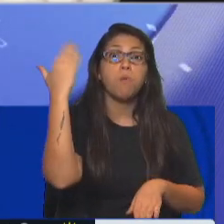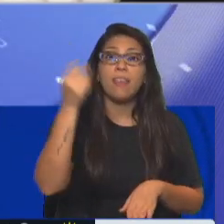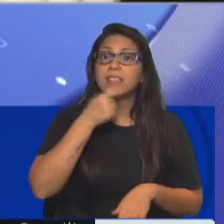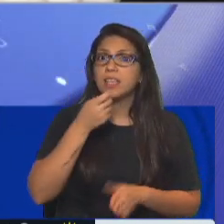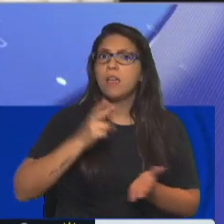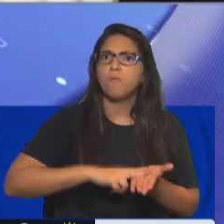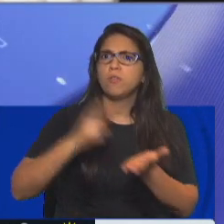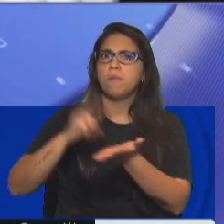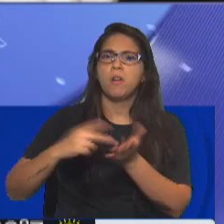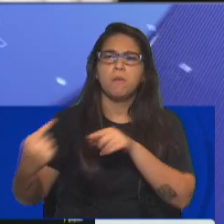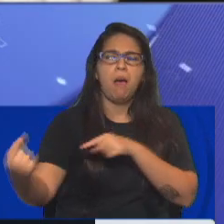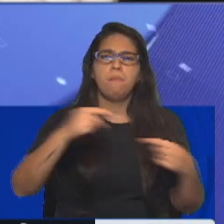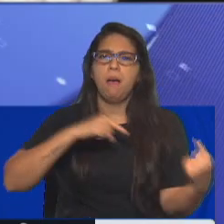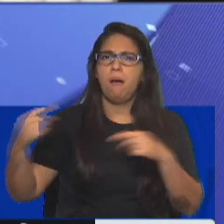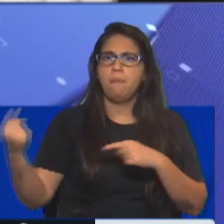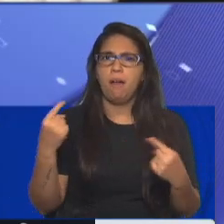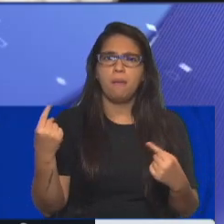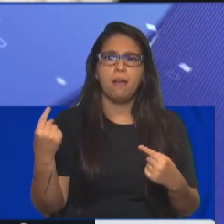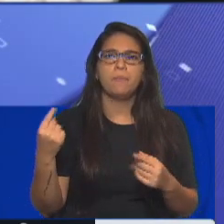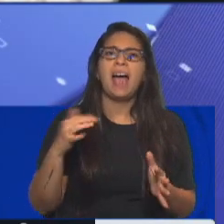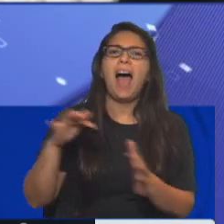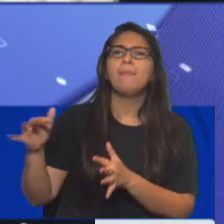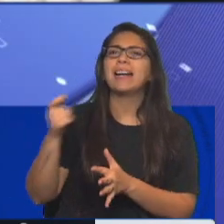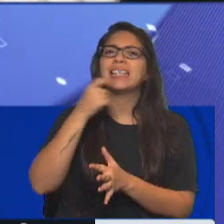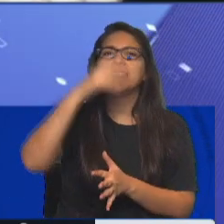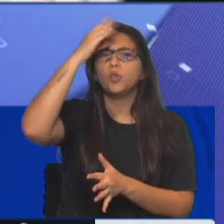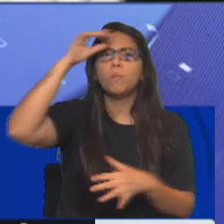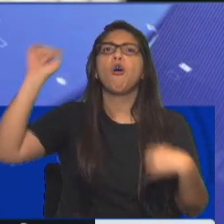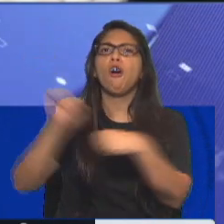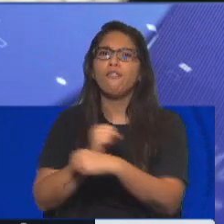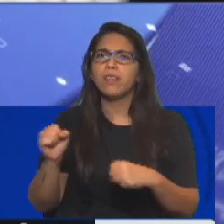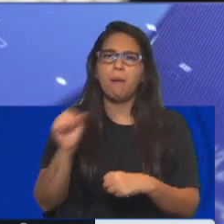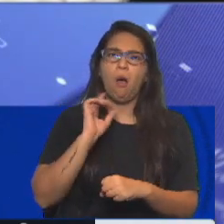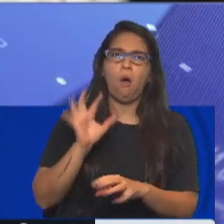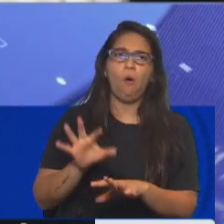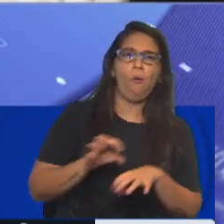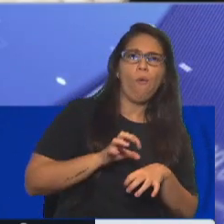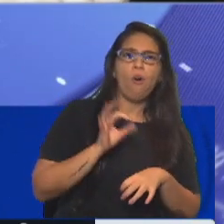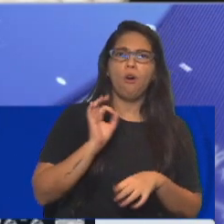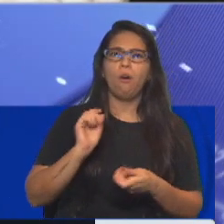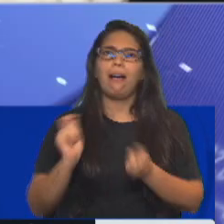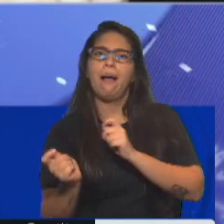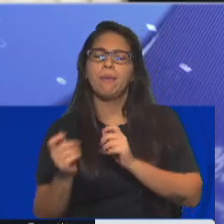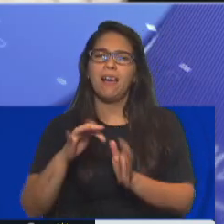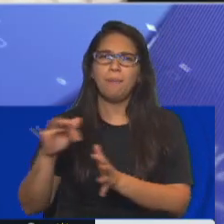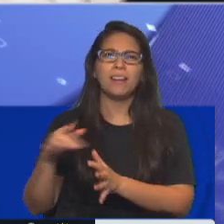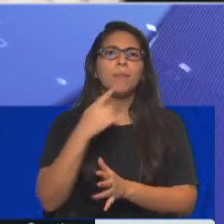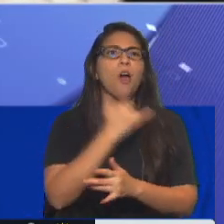allá de si al final las aplica o no las aplica, ¿no? Pero lo que genera ya, o la incertidumbre que generan este tipo de